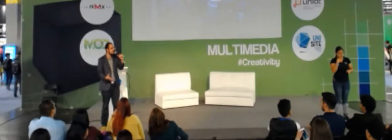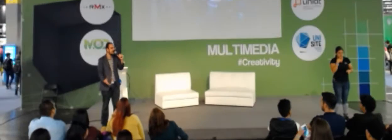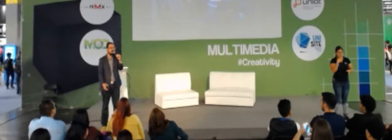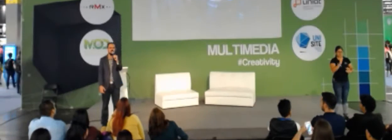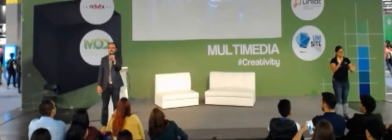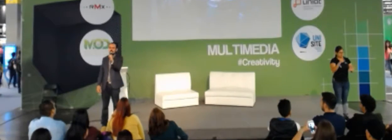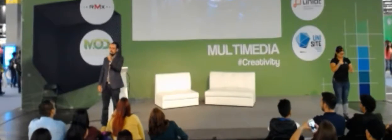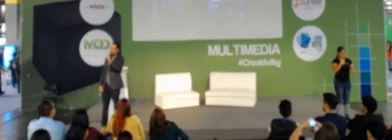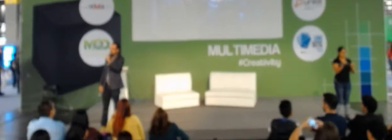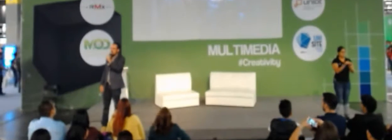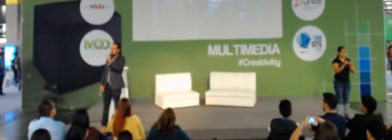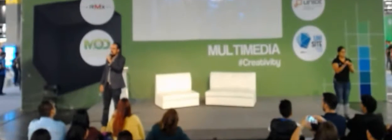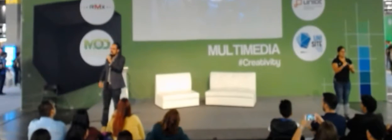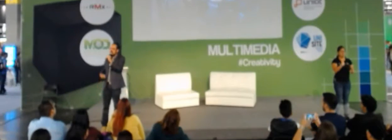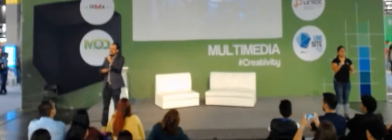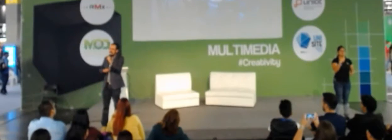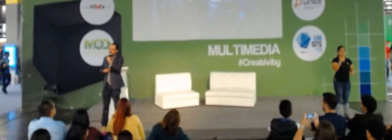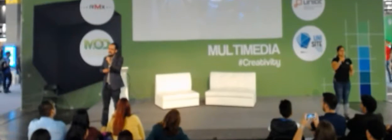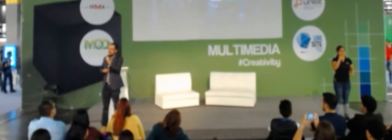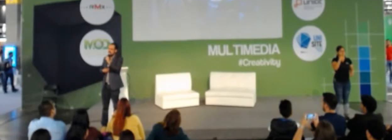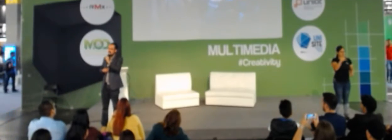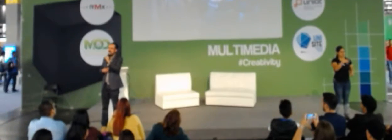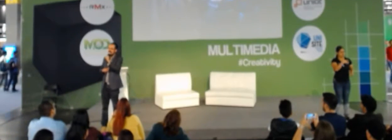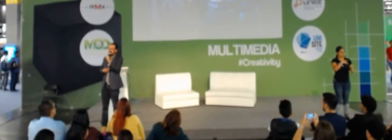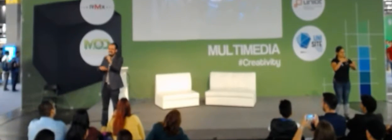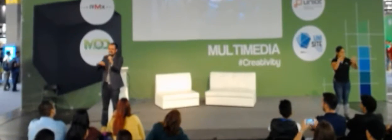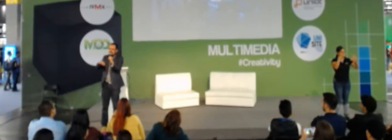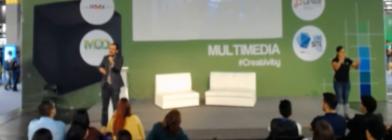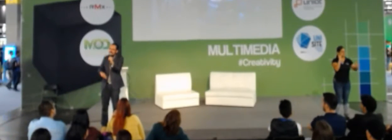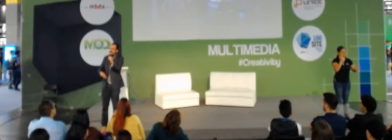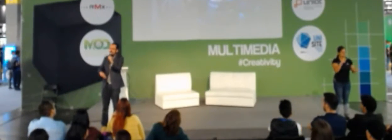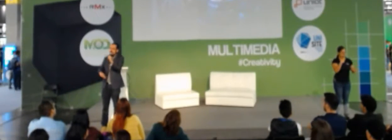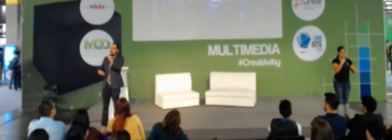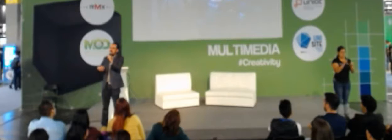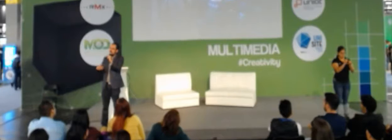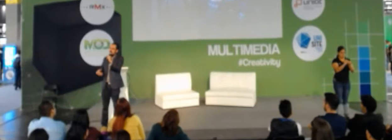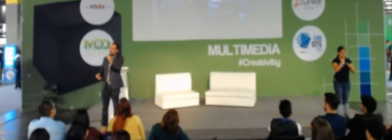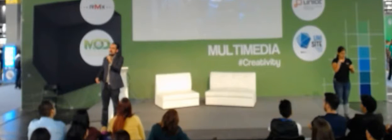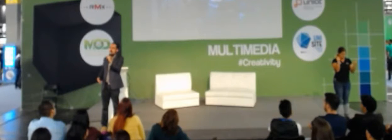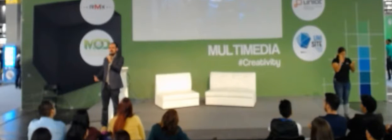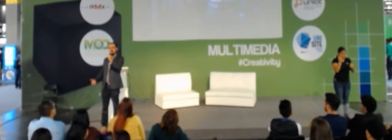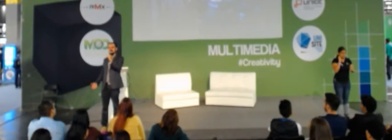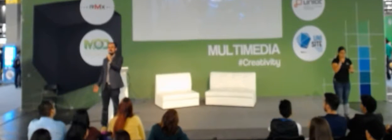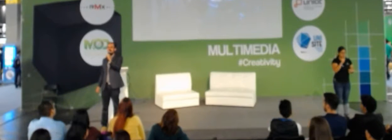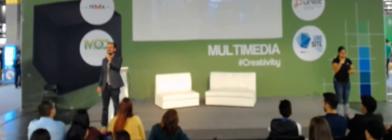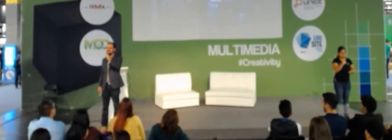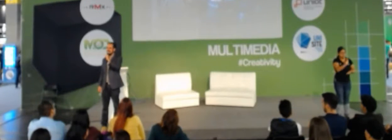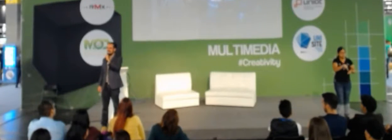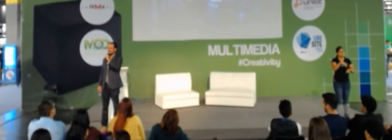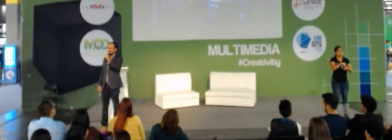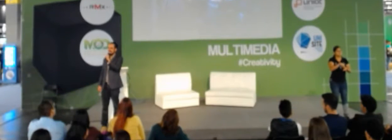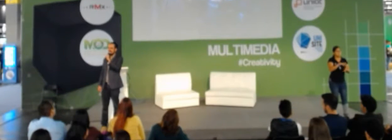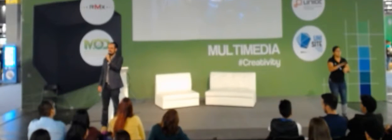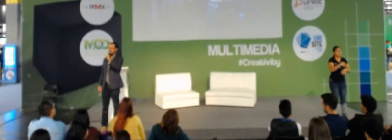tener un corazón sordo. Yo no necesito ser sordo para decir estoy aquí porque yo conozco cómo son mis papás.